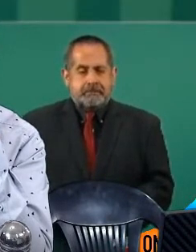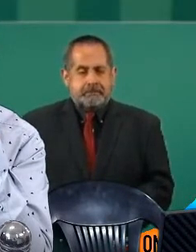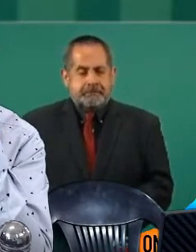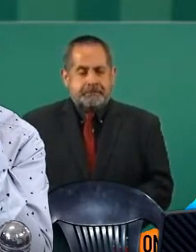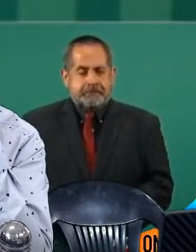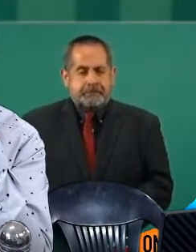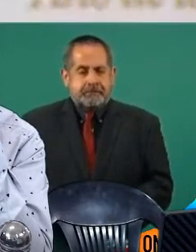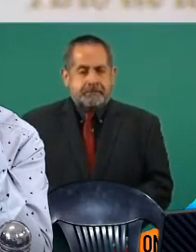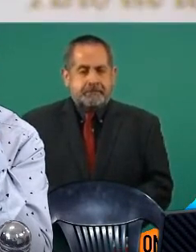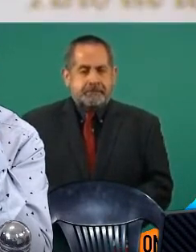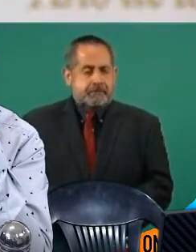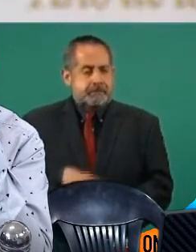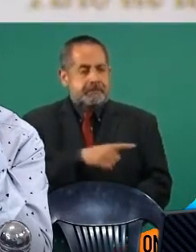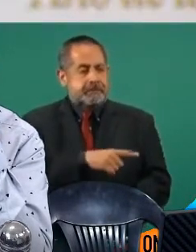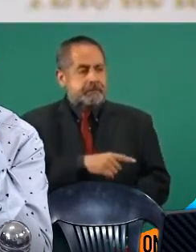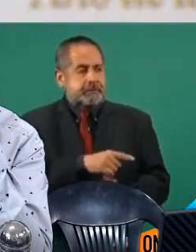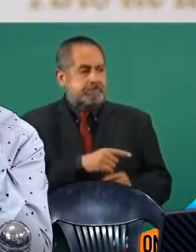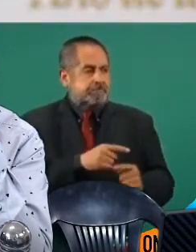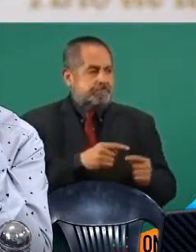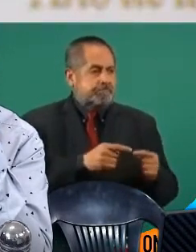pues ya se unieron.